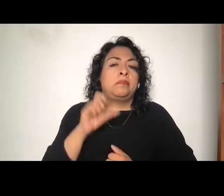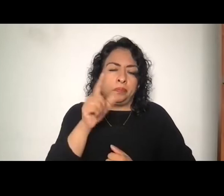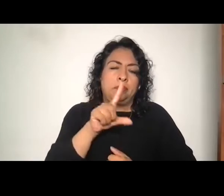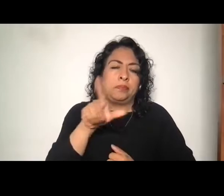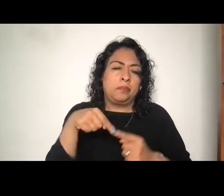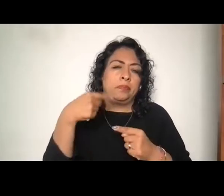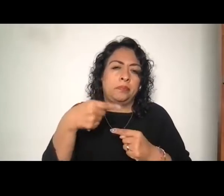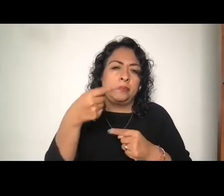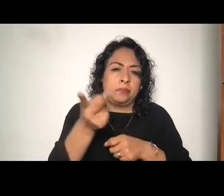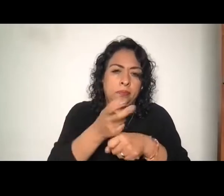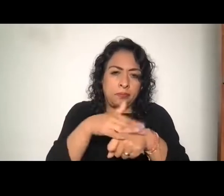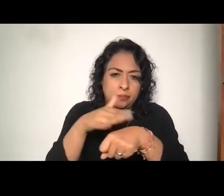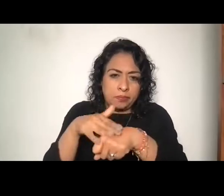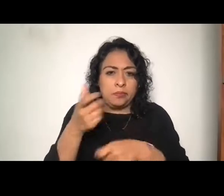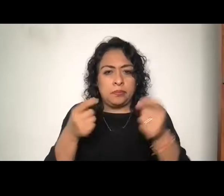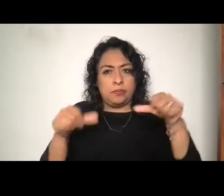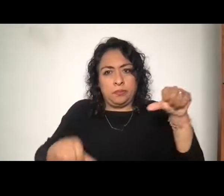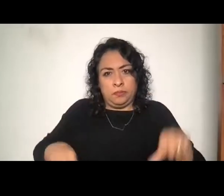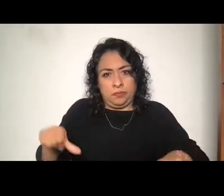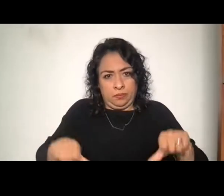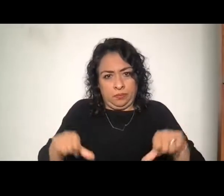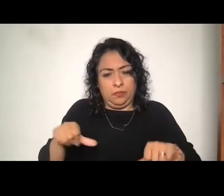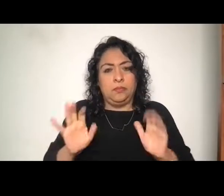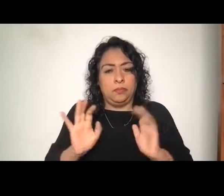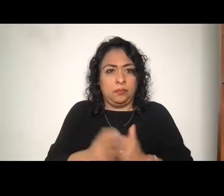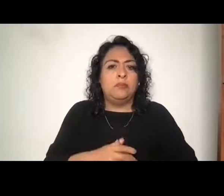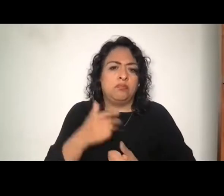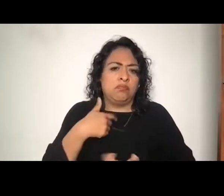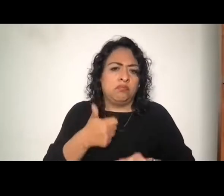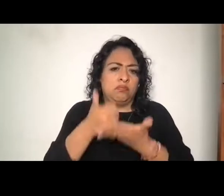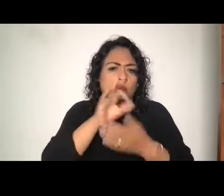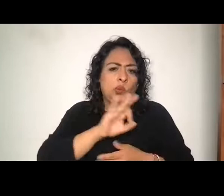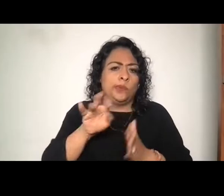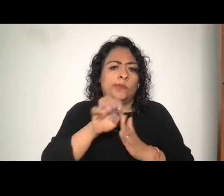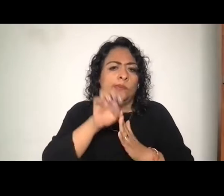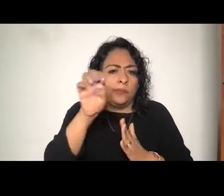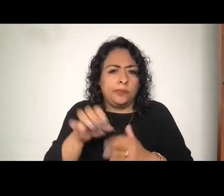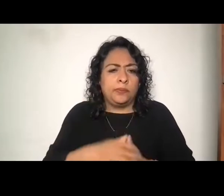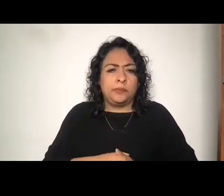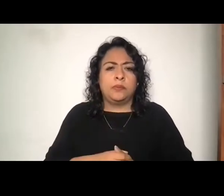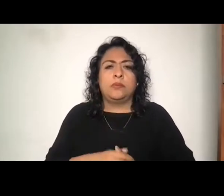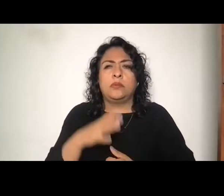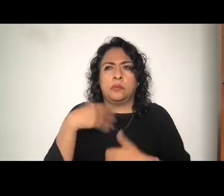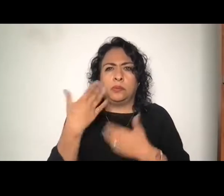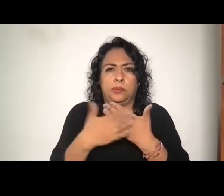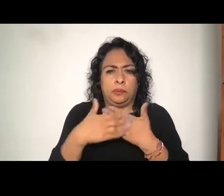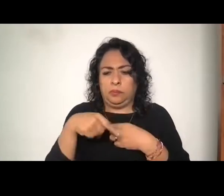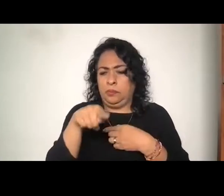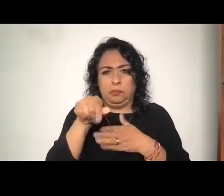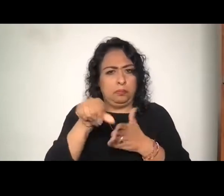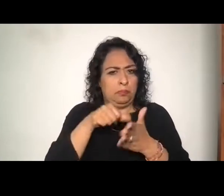convocando también algunas actividades que les pueden ayudar. Una, por ejemplo, vamos a tener pronto este mismo